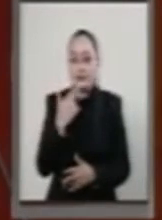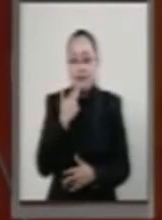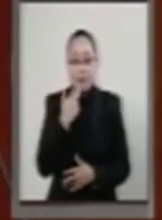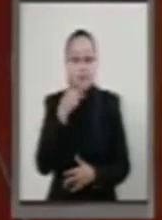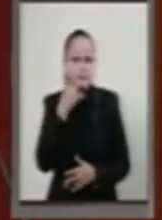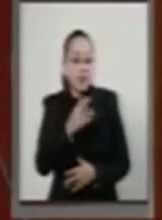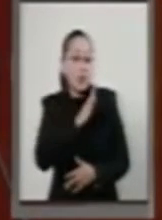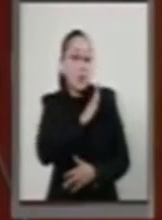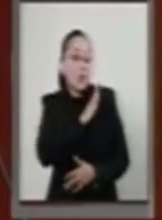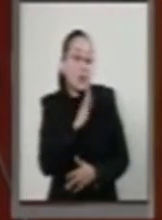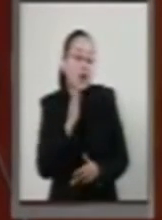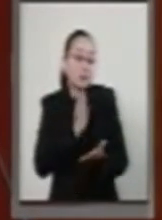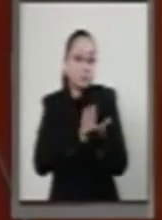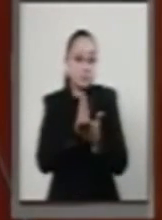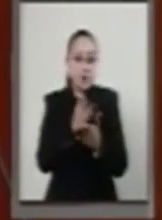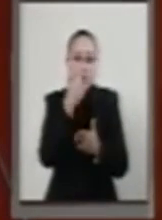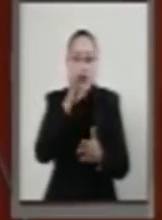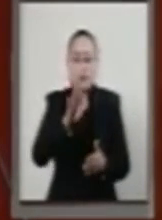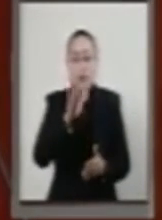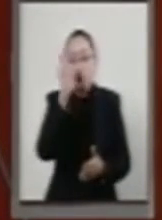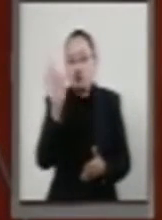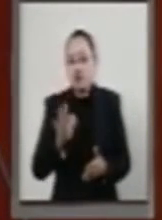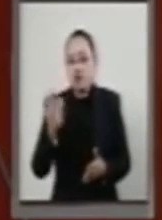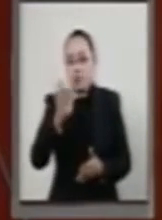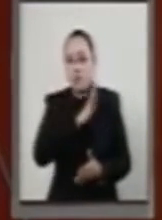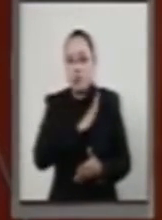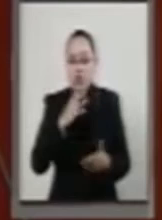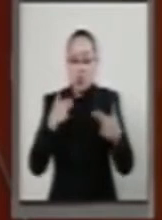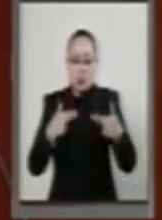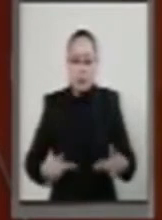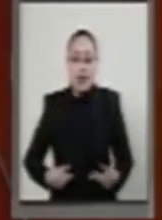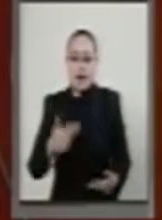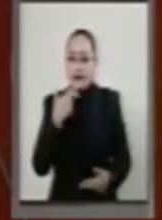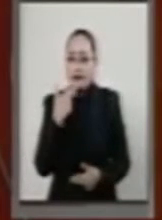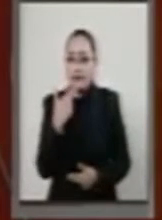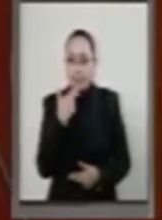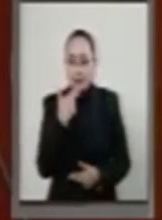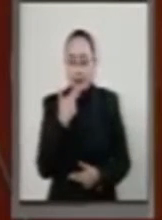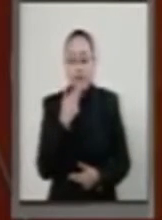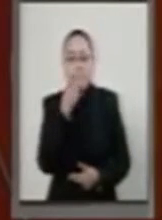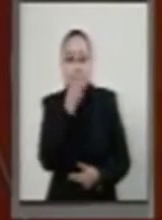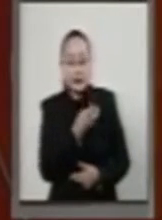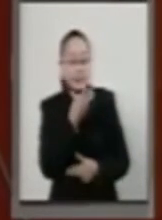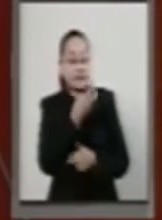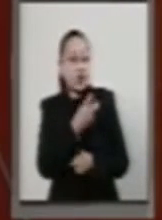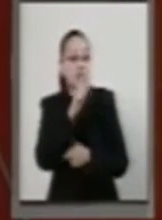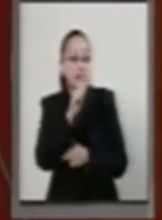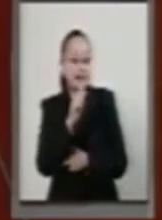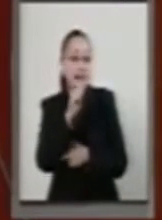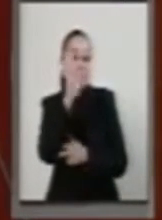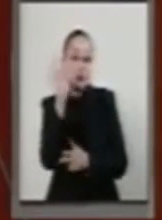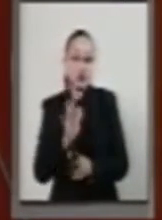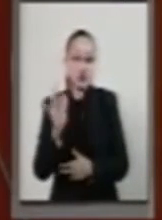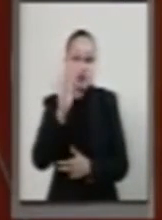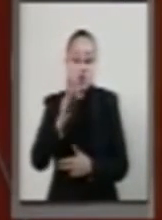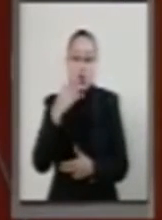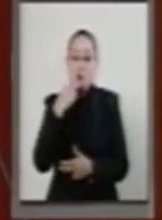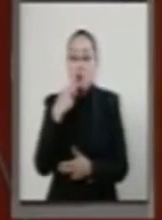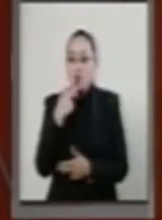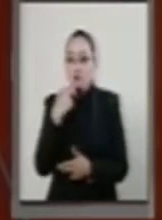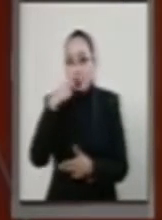a menos del 1% para consumo humano. De ella, el 70% se destina a la